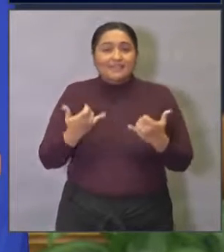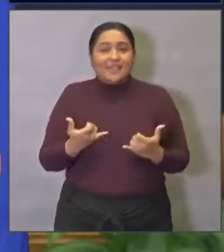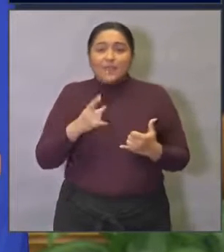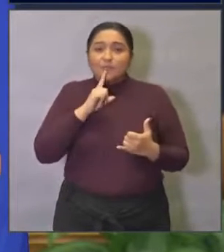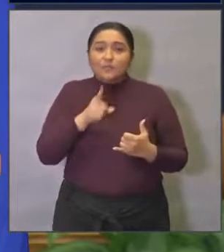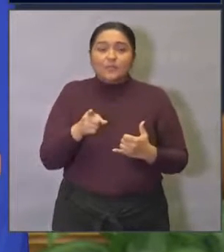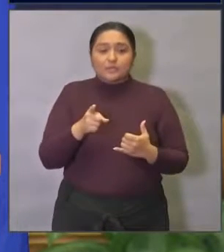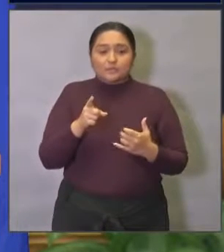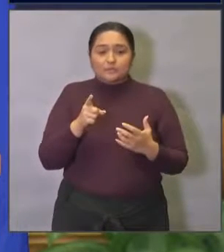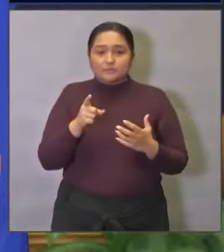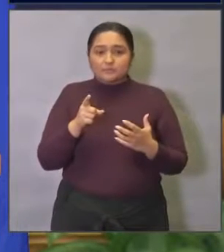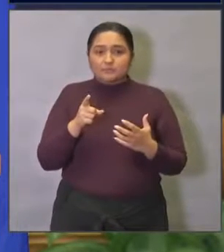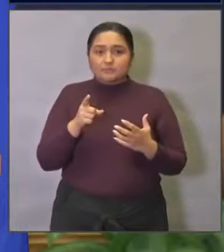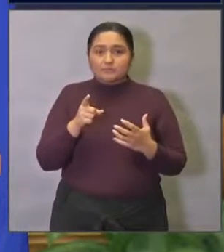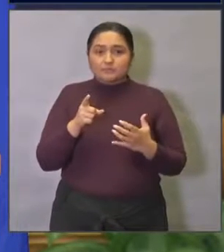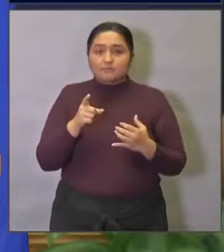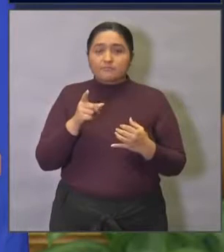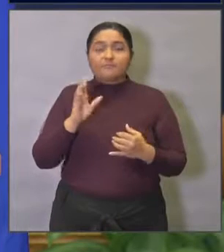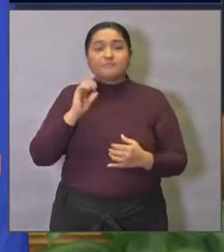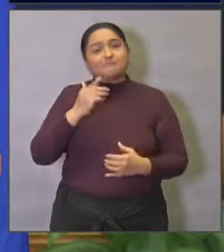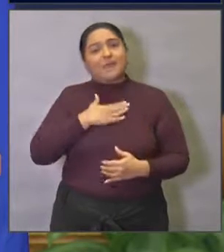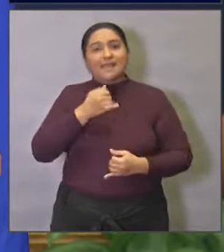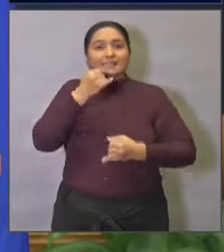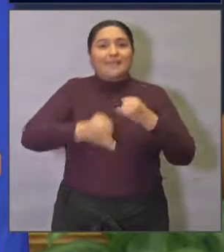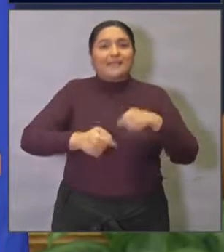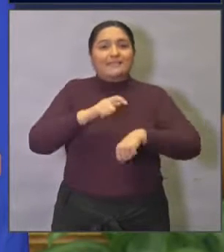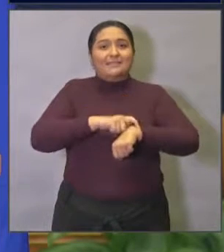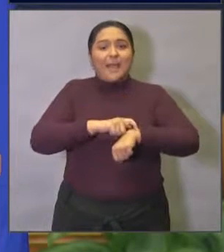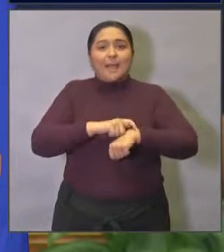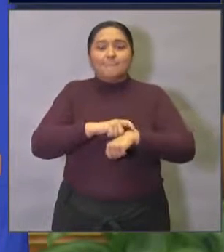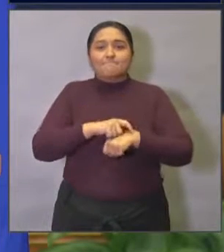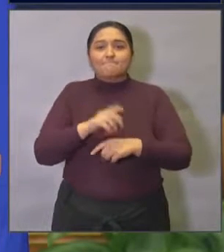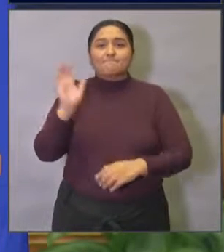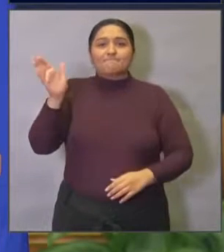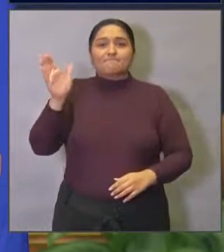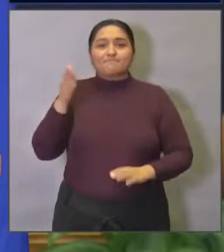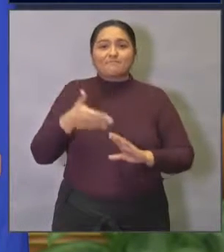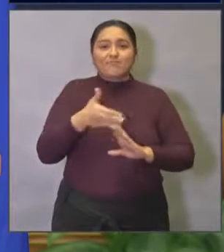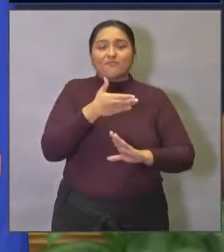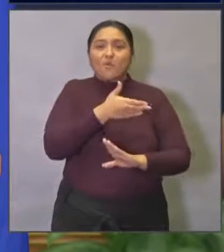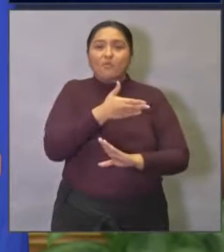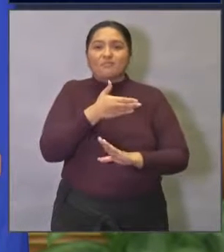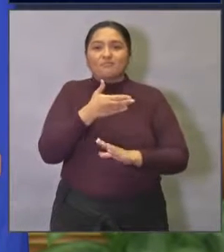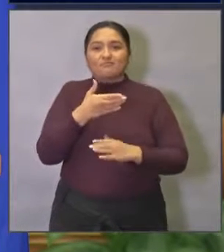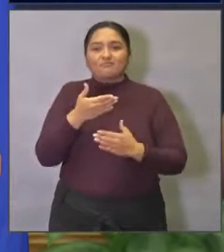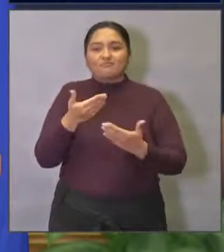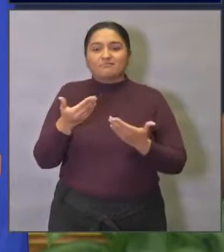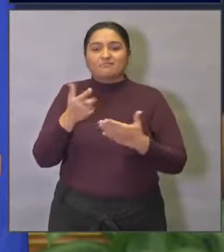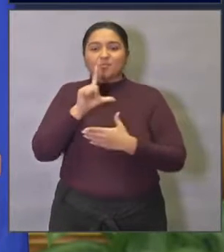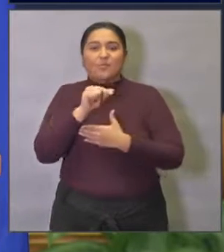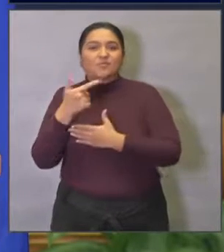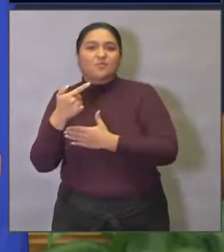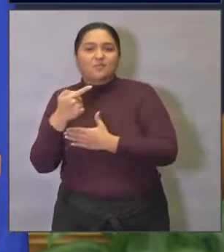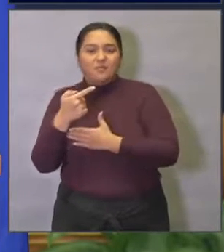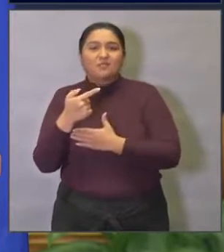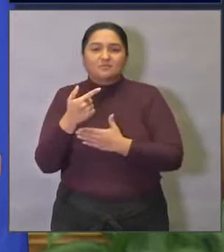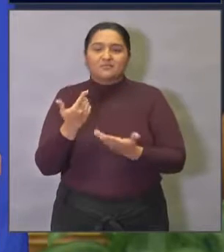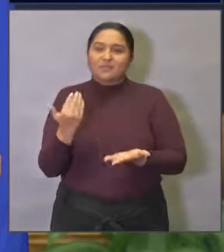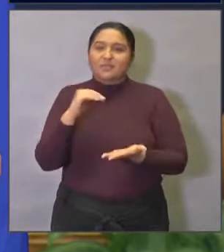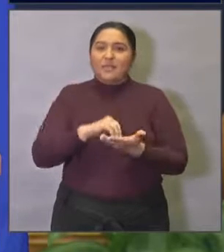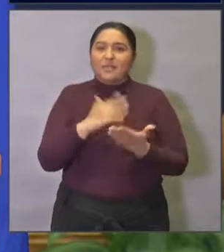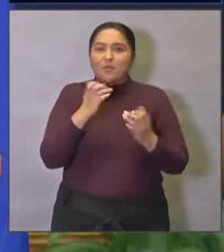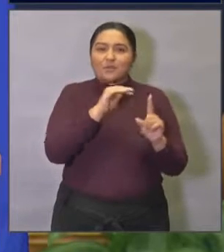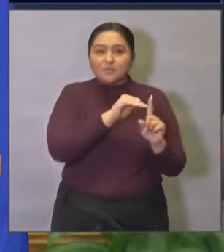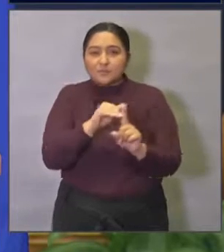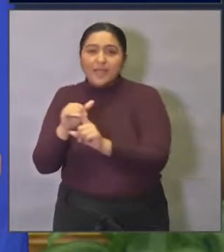prensa que hará antes de terminar el año. Yo quiero recordarles a nuestros residentes antes de